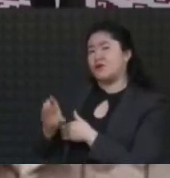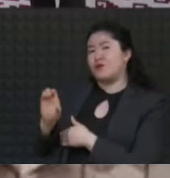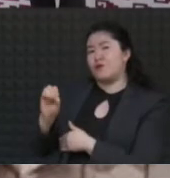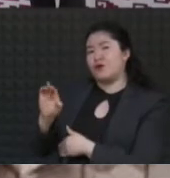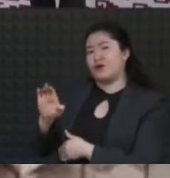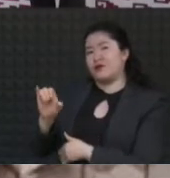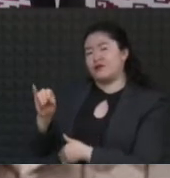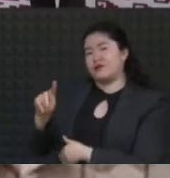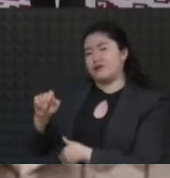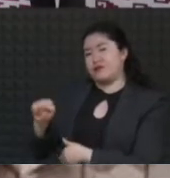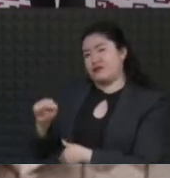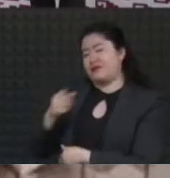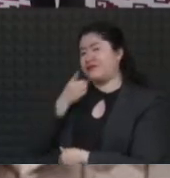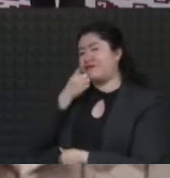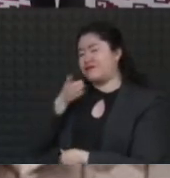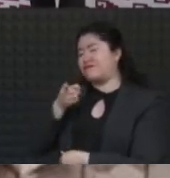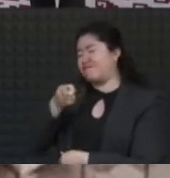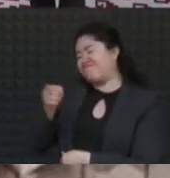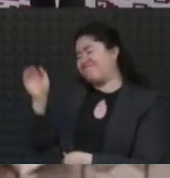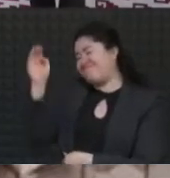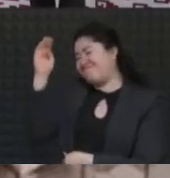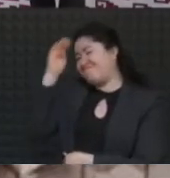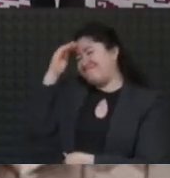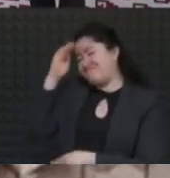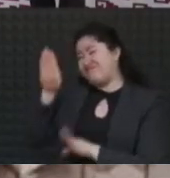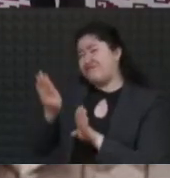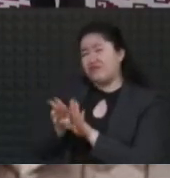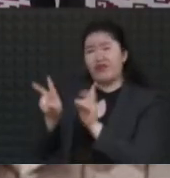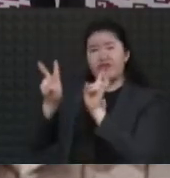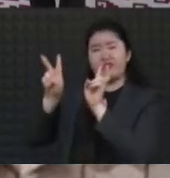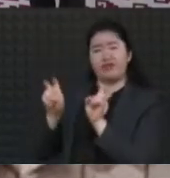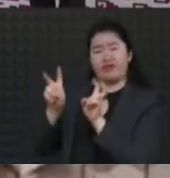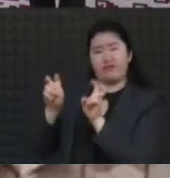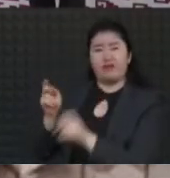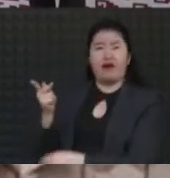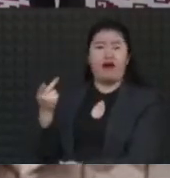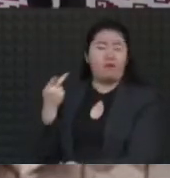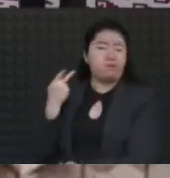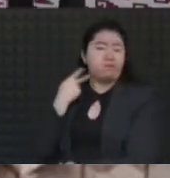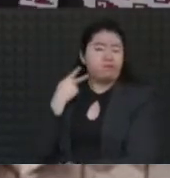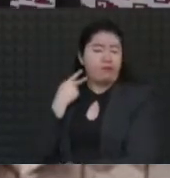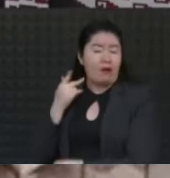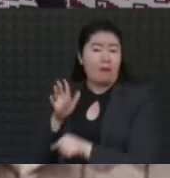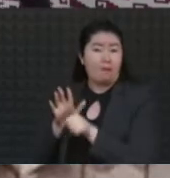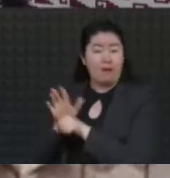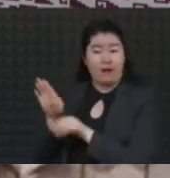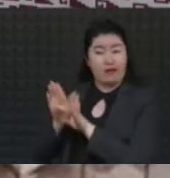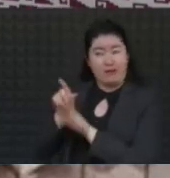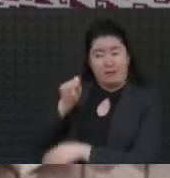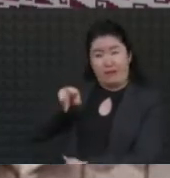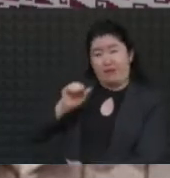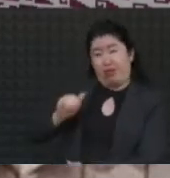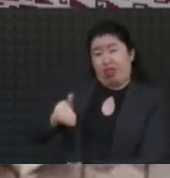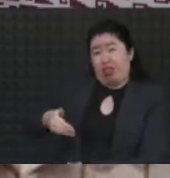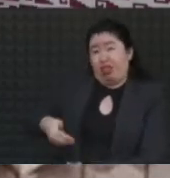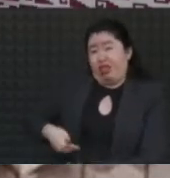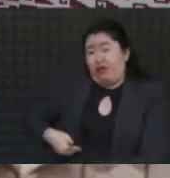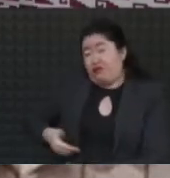¿Considera usted que es un tema más político que un tema relacionado al incidente?